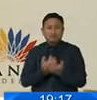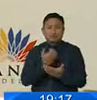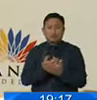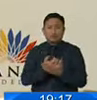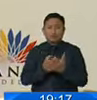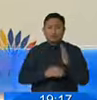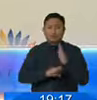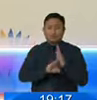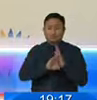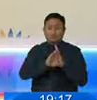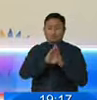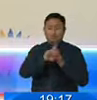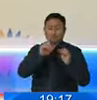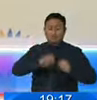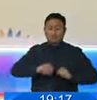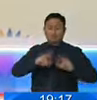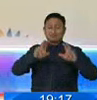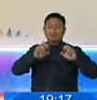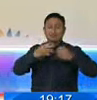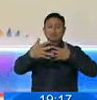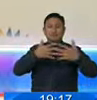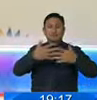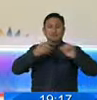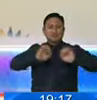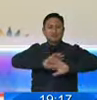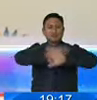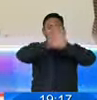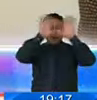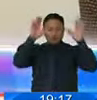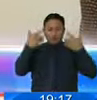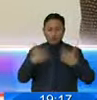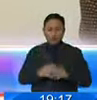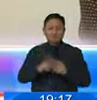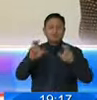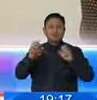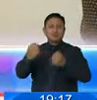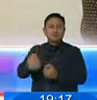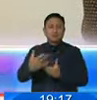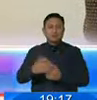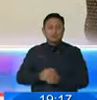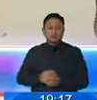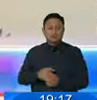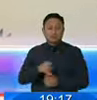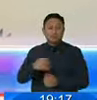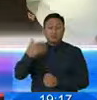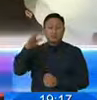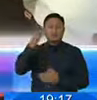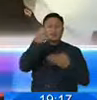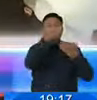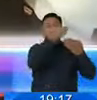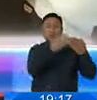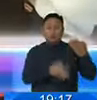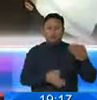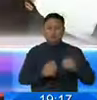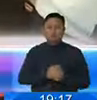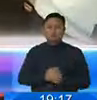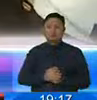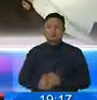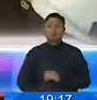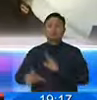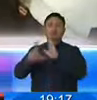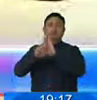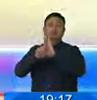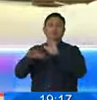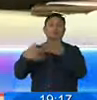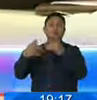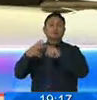de manejo de la transparencia en todos los temas de información y sobre todo en los temas de presupuestos. Ley de transparencia fiscal que